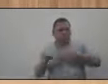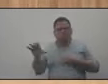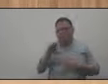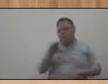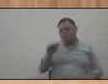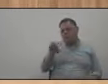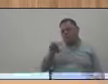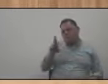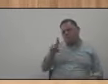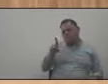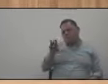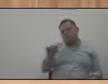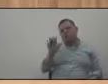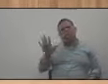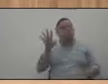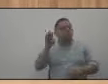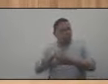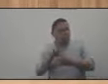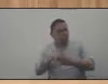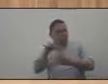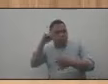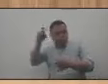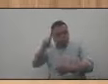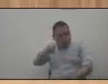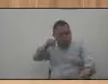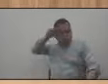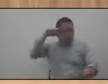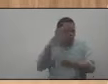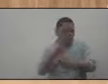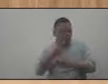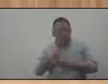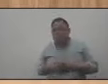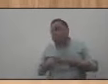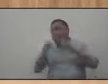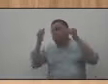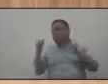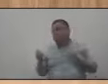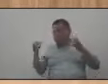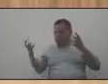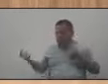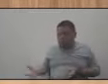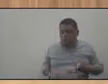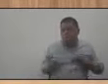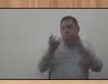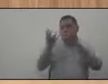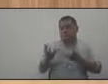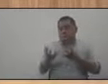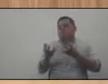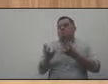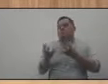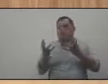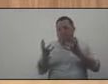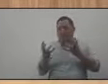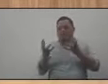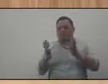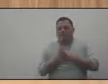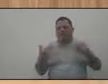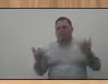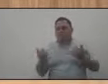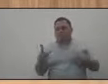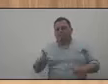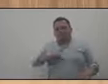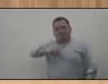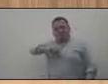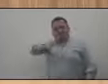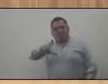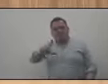Capresoca, para que hoy este sueño se haya convertido y que sea una realidad. Y que quien con su liderazgo nos